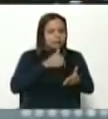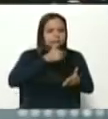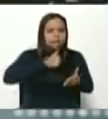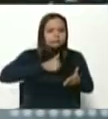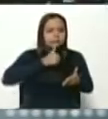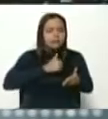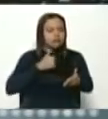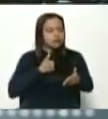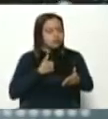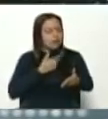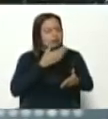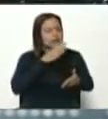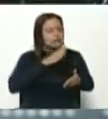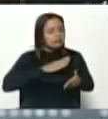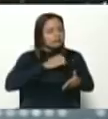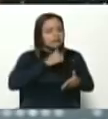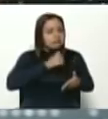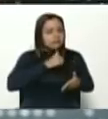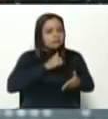ser. Y